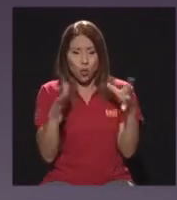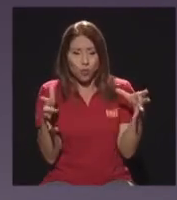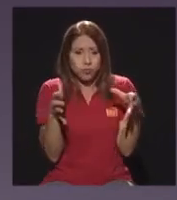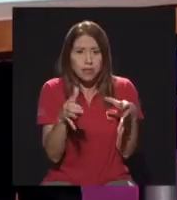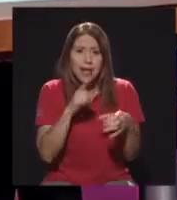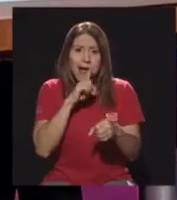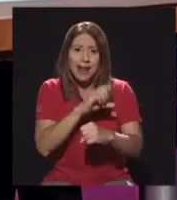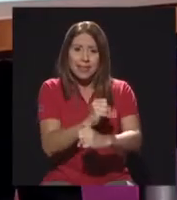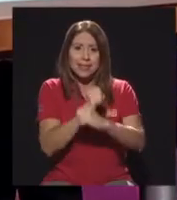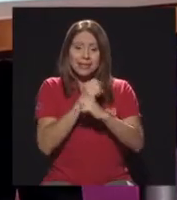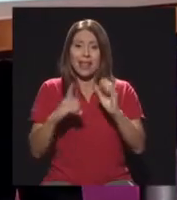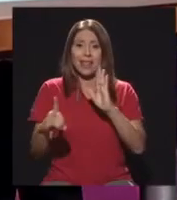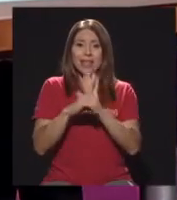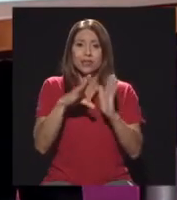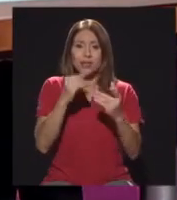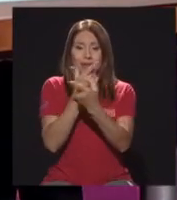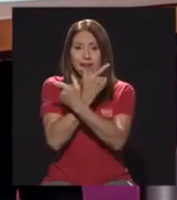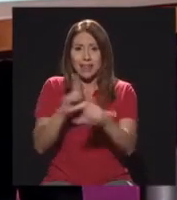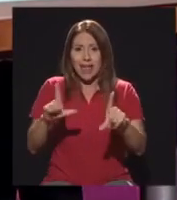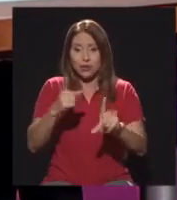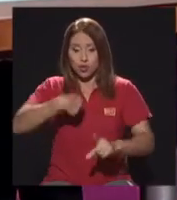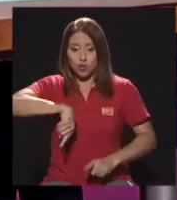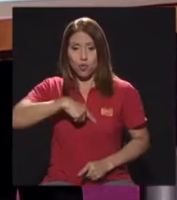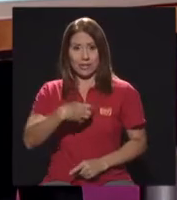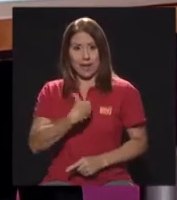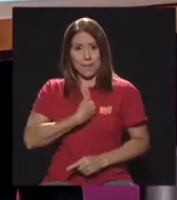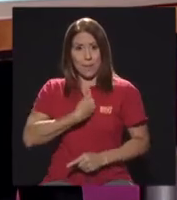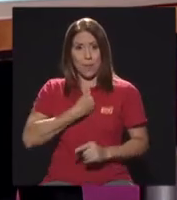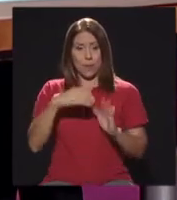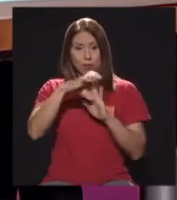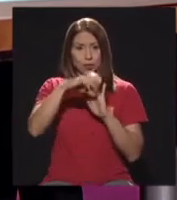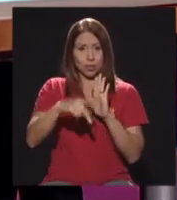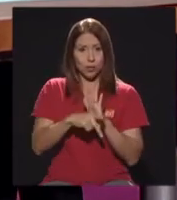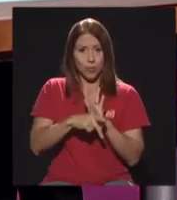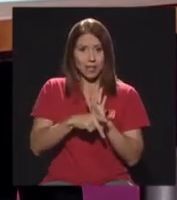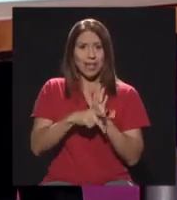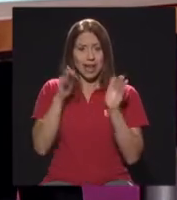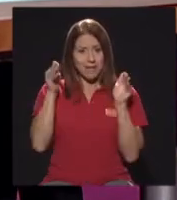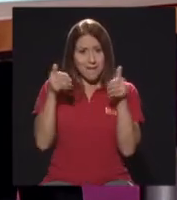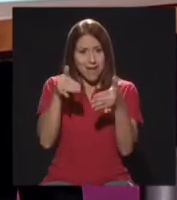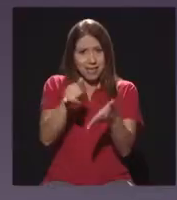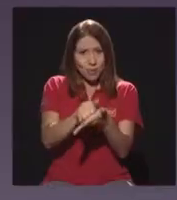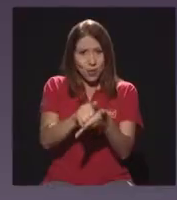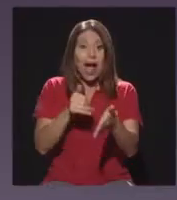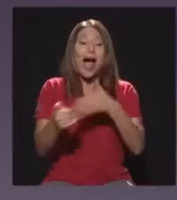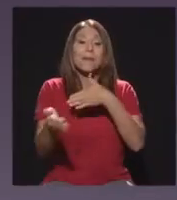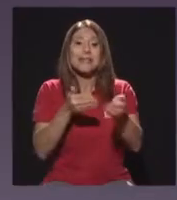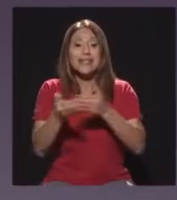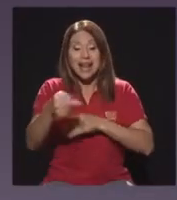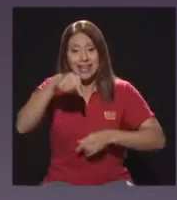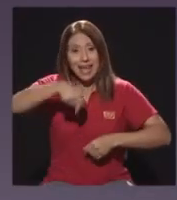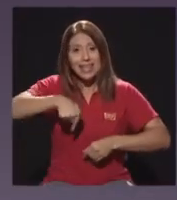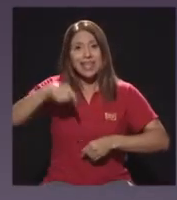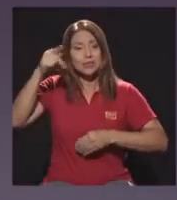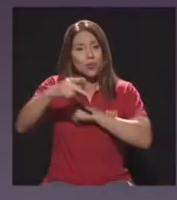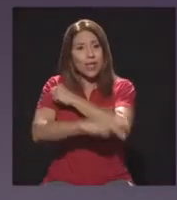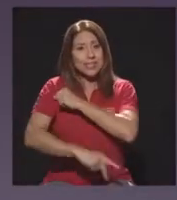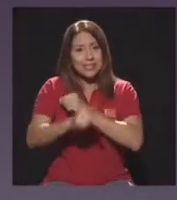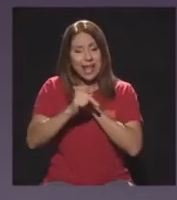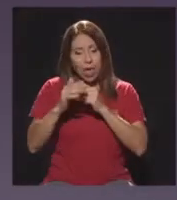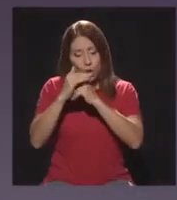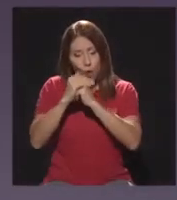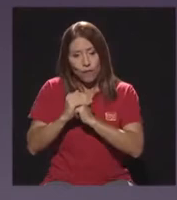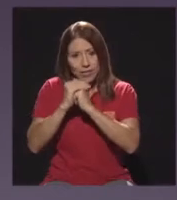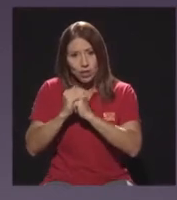no en vano nuestra misma constitución hace referencia a esto verdad a pesar de ser un estado confesional pero lo